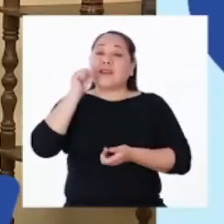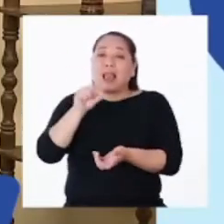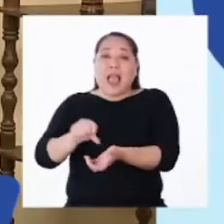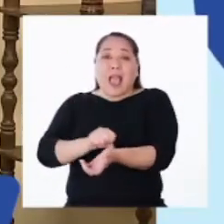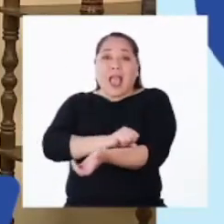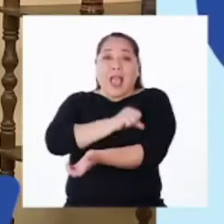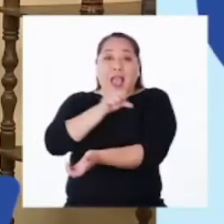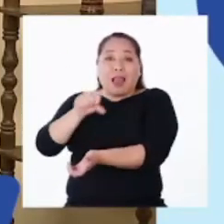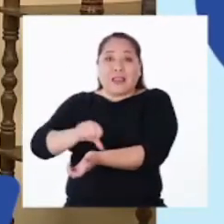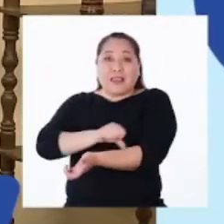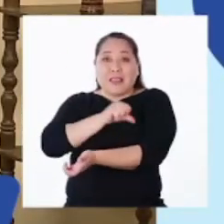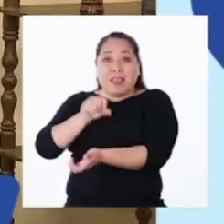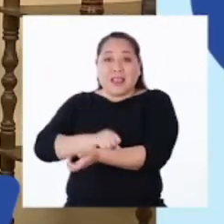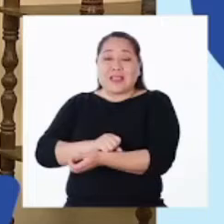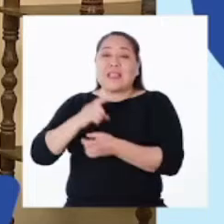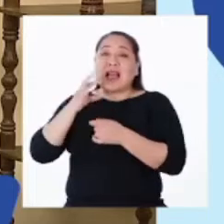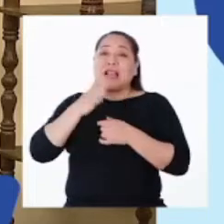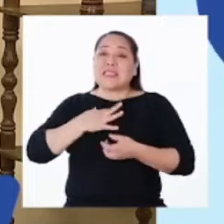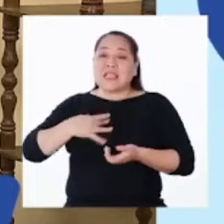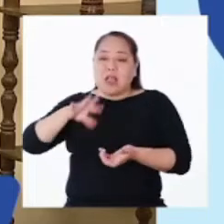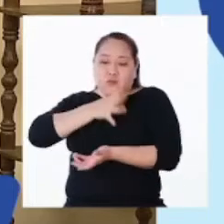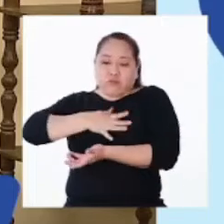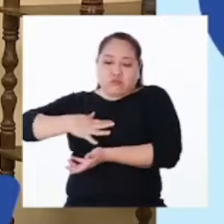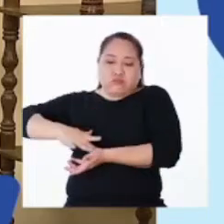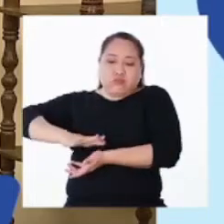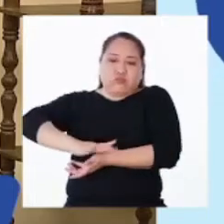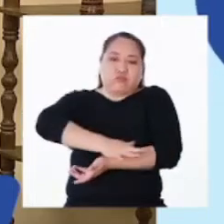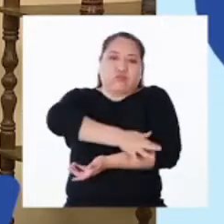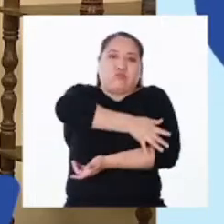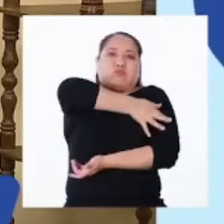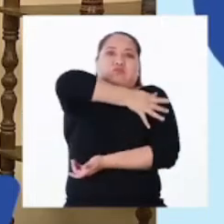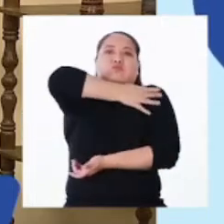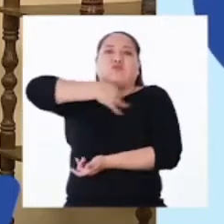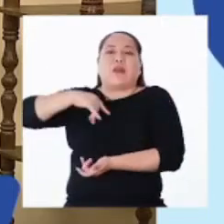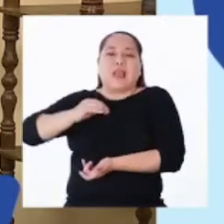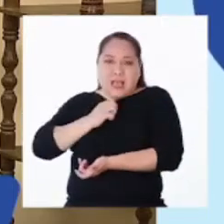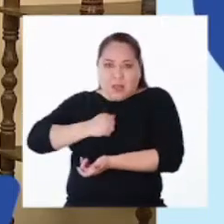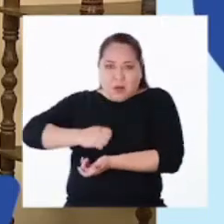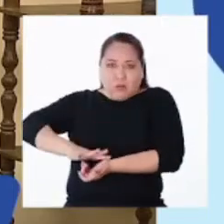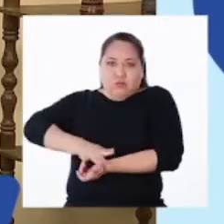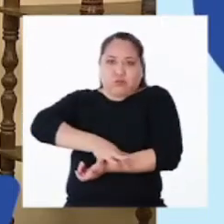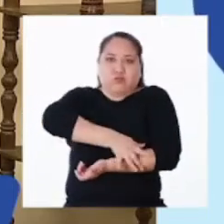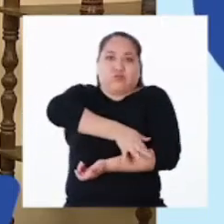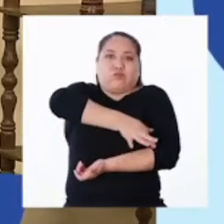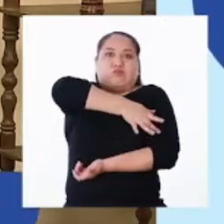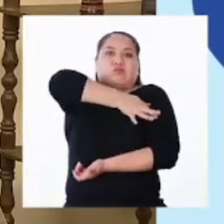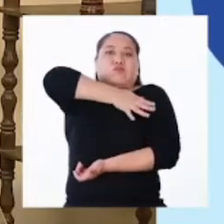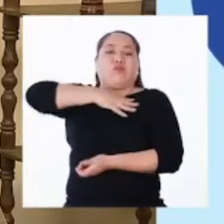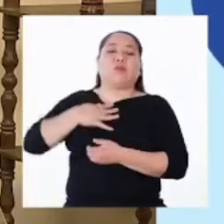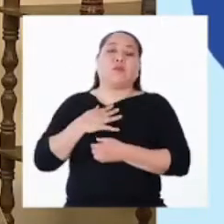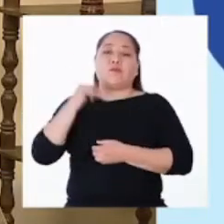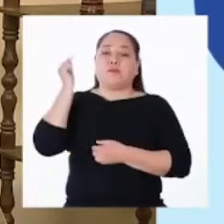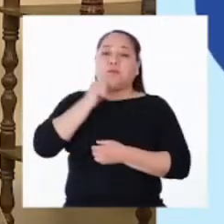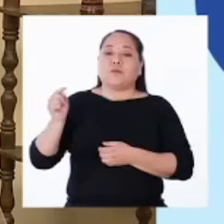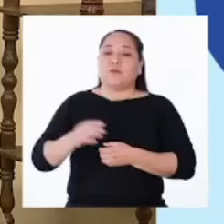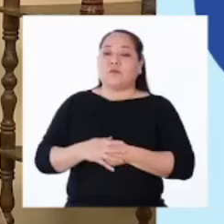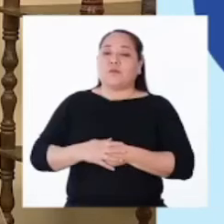que conducen sangre a alta presión desde los ventrículos hasta los tejidos corporales. Sus paredes